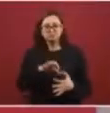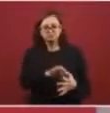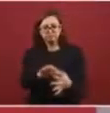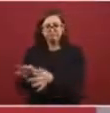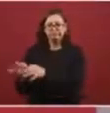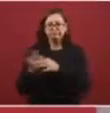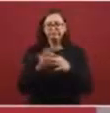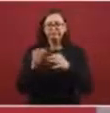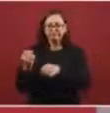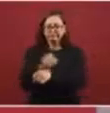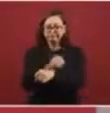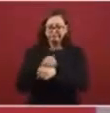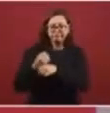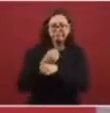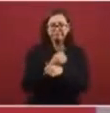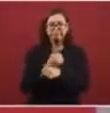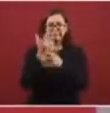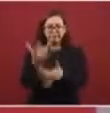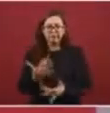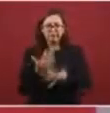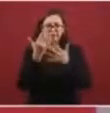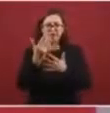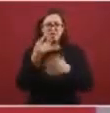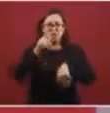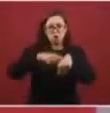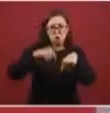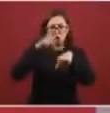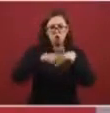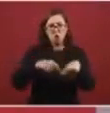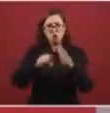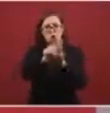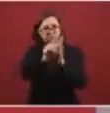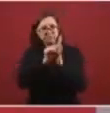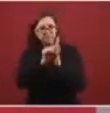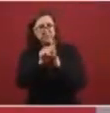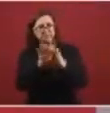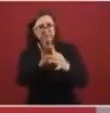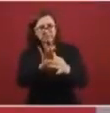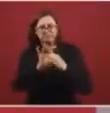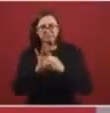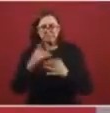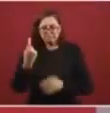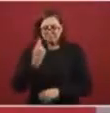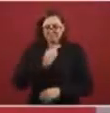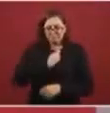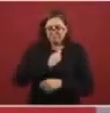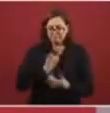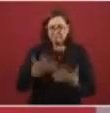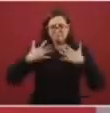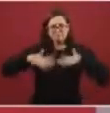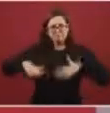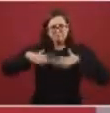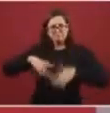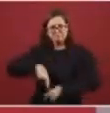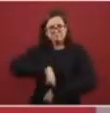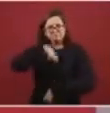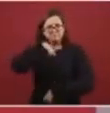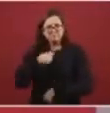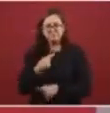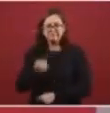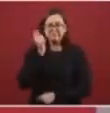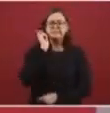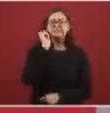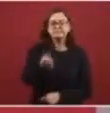representada en sus colores y tomen esta imagen de identidad que hoy representan portándolos en sus uniformes como un origen y destino